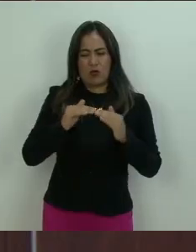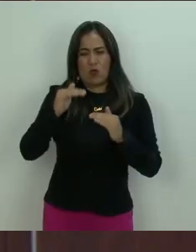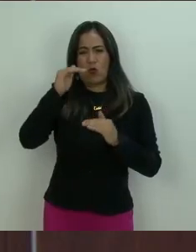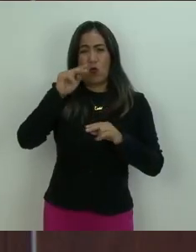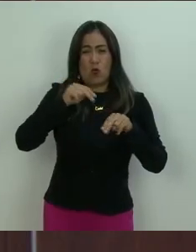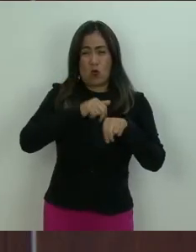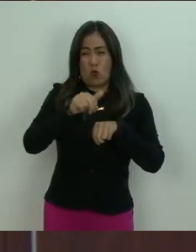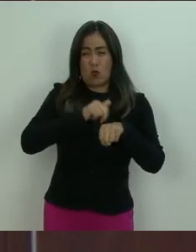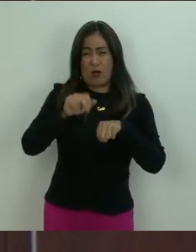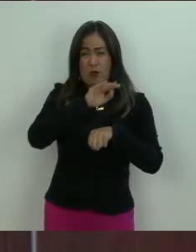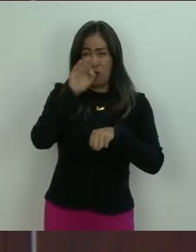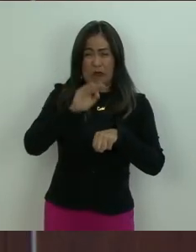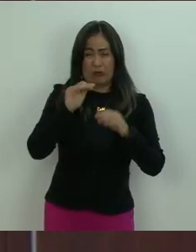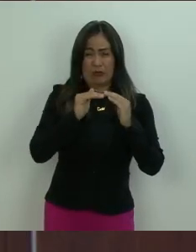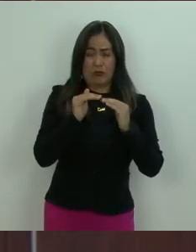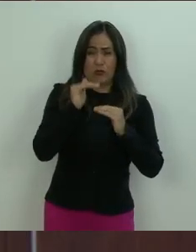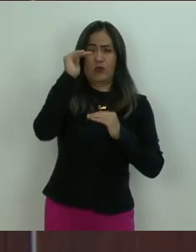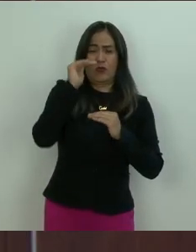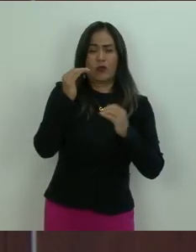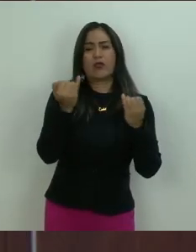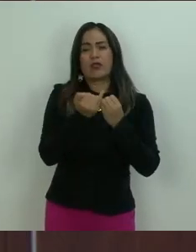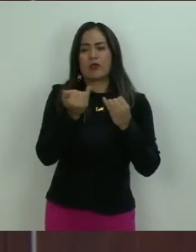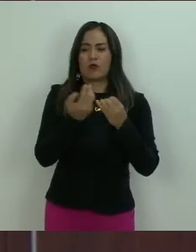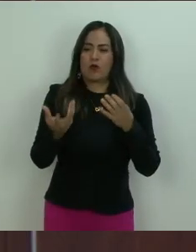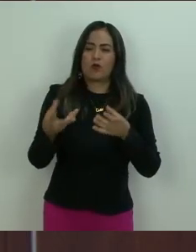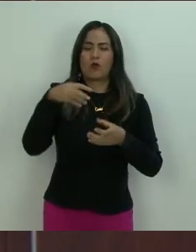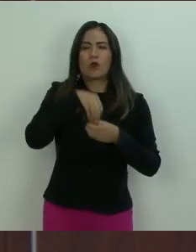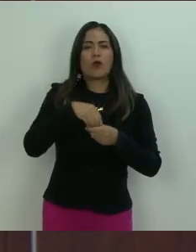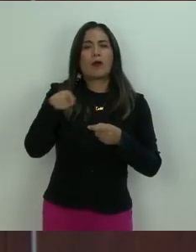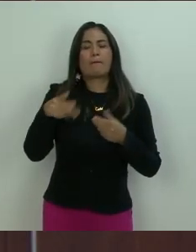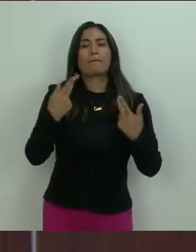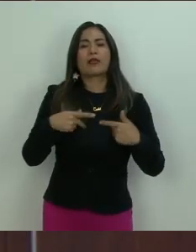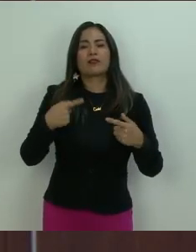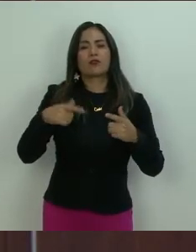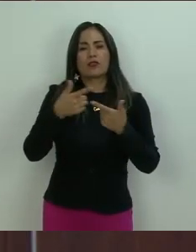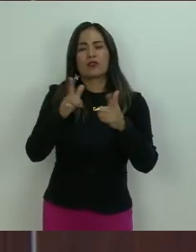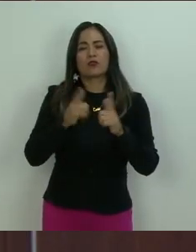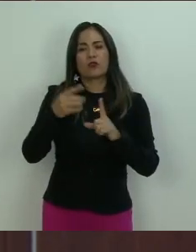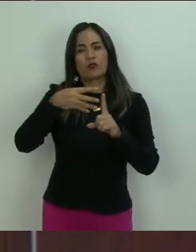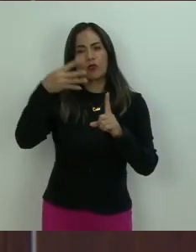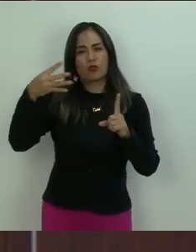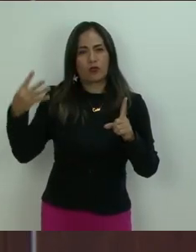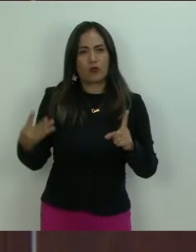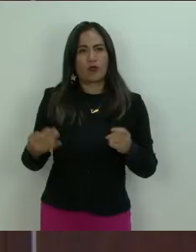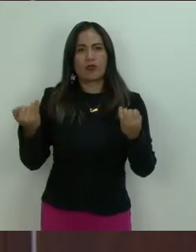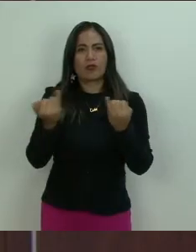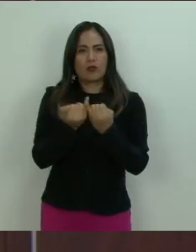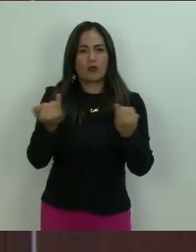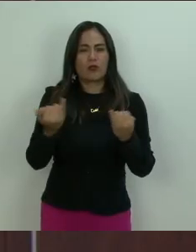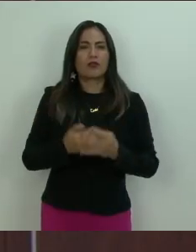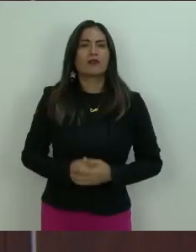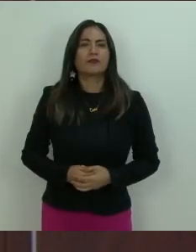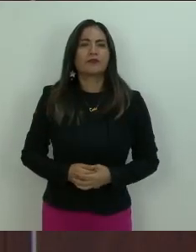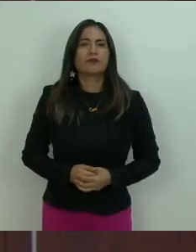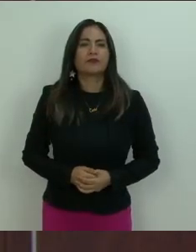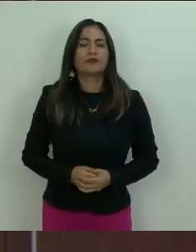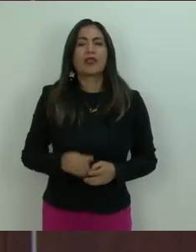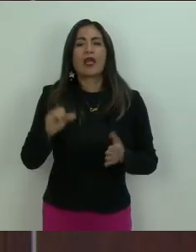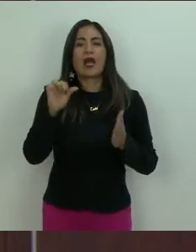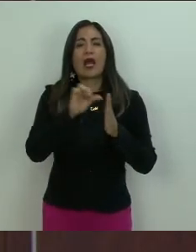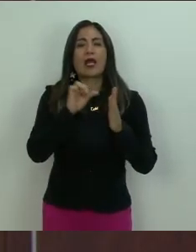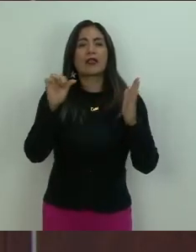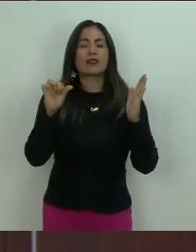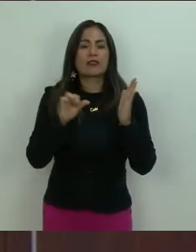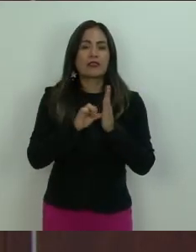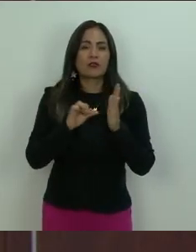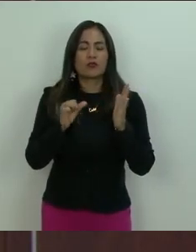y aquí incluiríamos también a las personas de la población LGBTQ+. Y el artículo